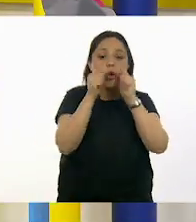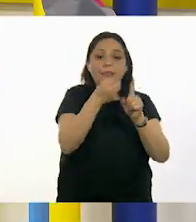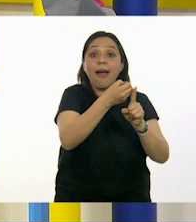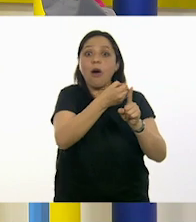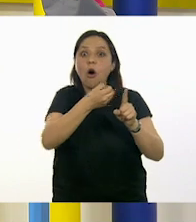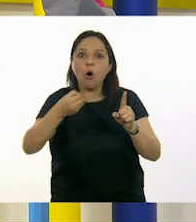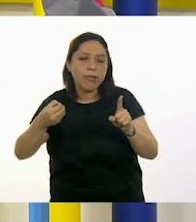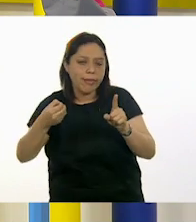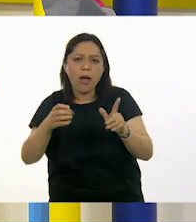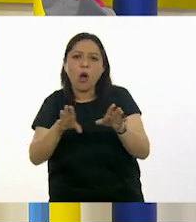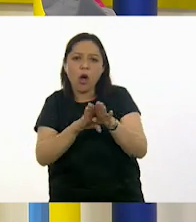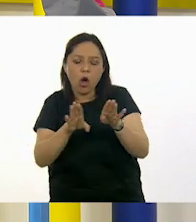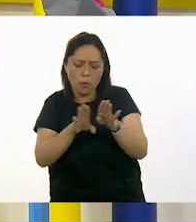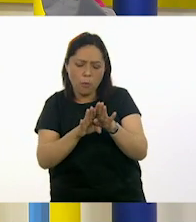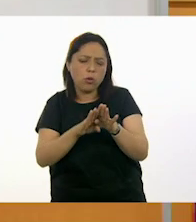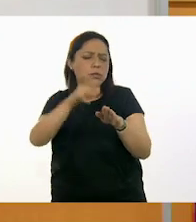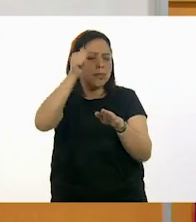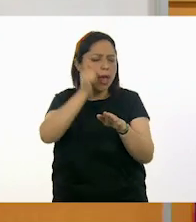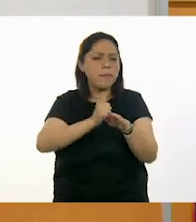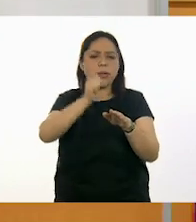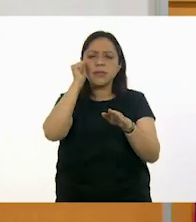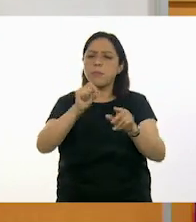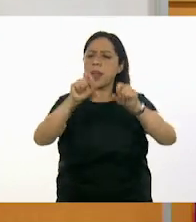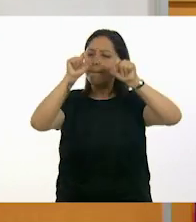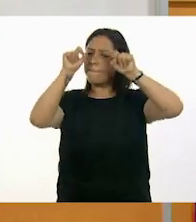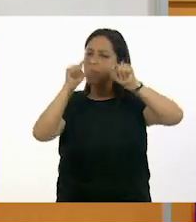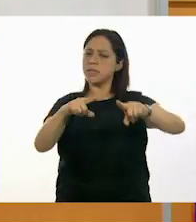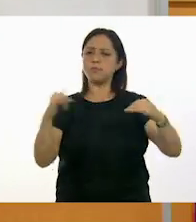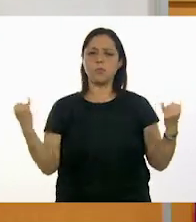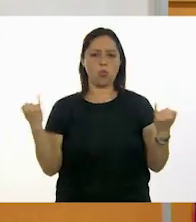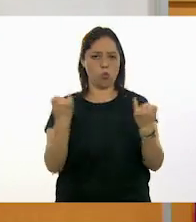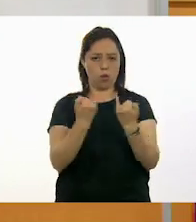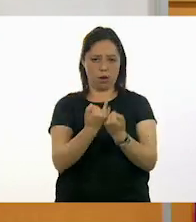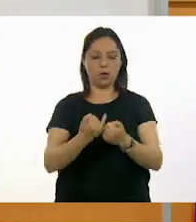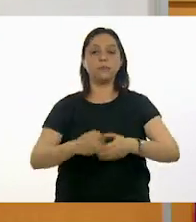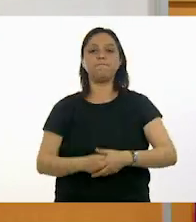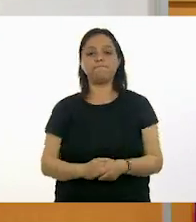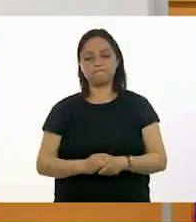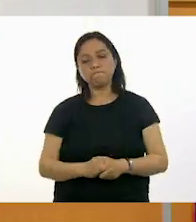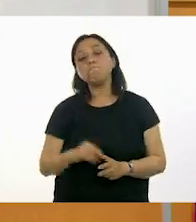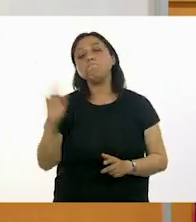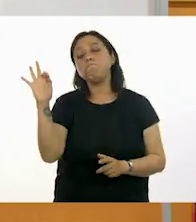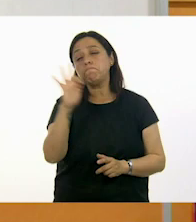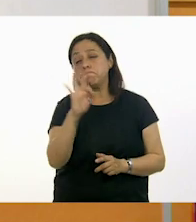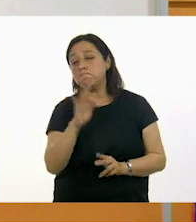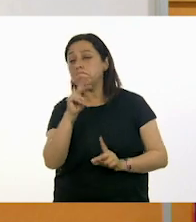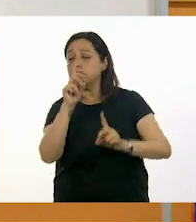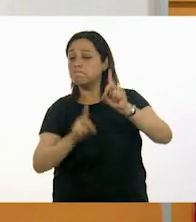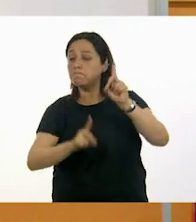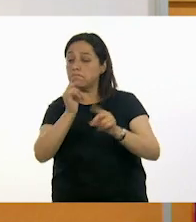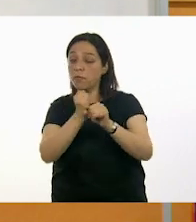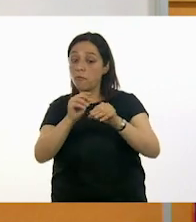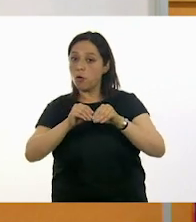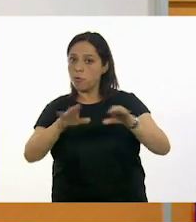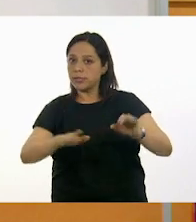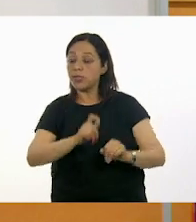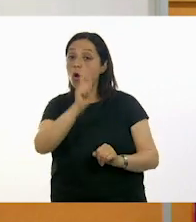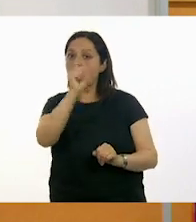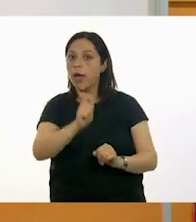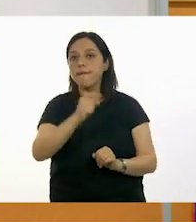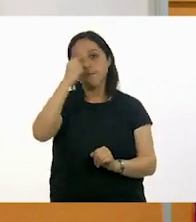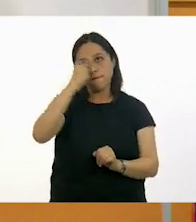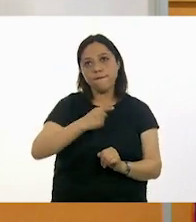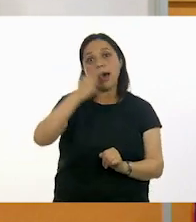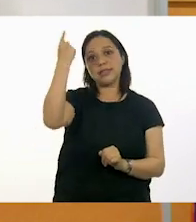dar la misma información, ¿cierto? Exacto, nos va a dar la misma información. Puede que, en algún, dependiendo de la información que requiramos, se nos haga más fácil